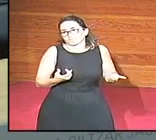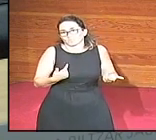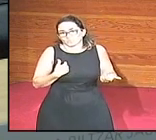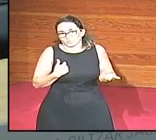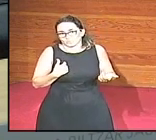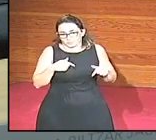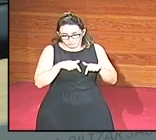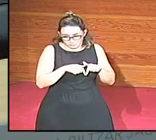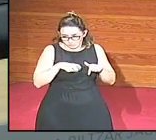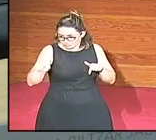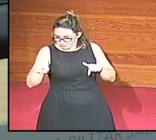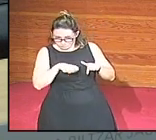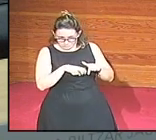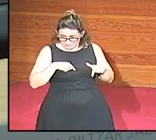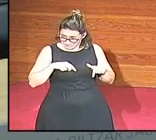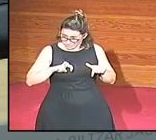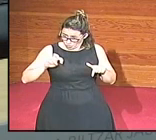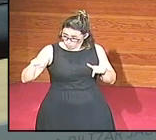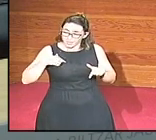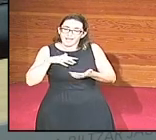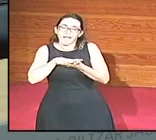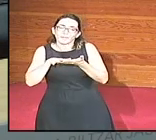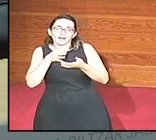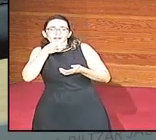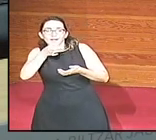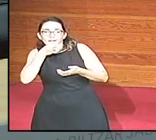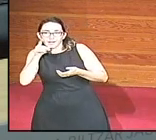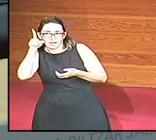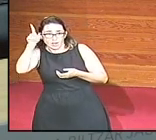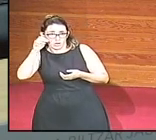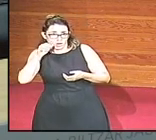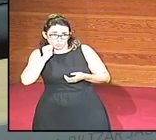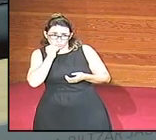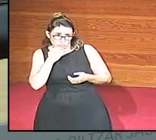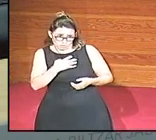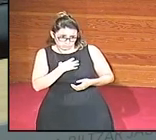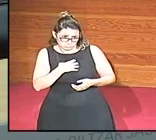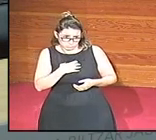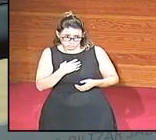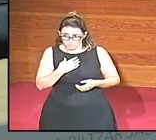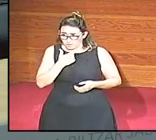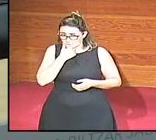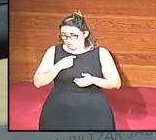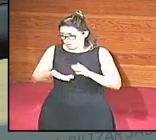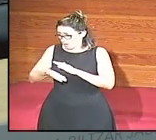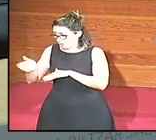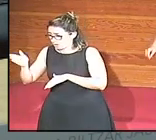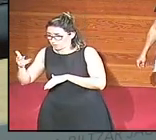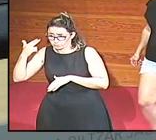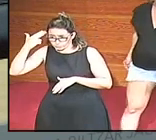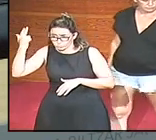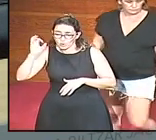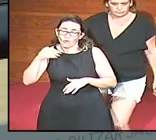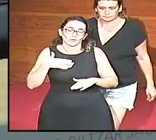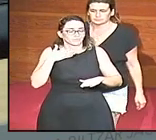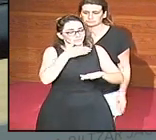yo no podría estar hablando así en Rusia. O sea, no sin miedo a llegar al ascensor y que me peguen un tiro en la nuca o que de repente me vaya a comer un pincho de